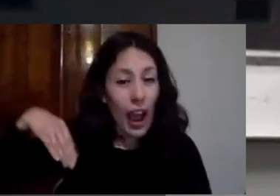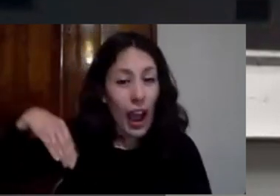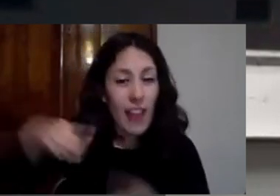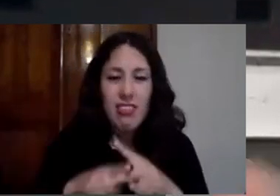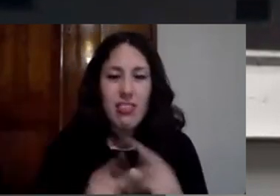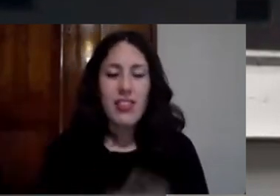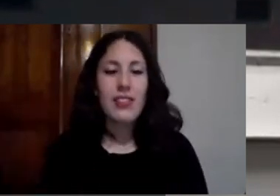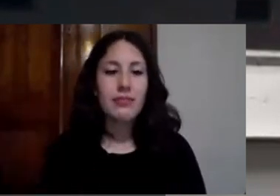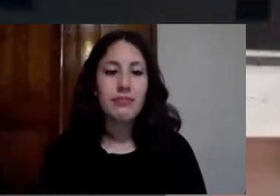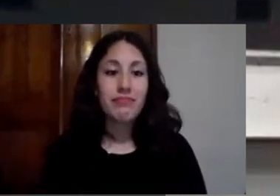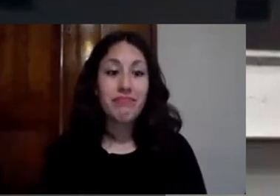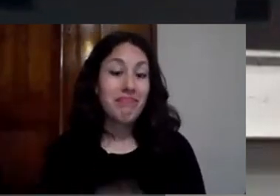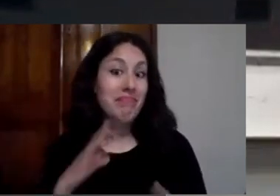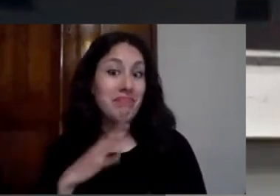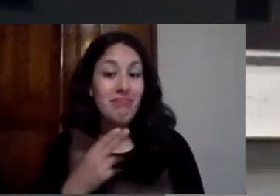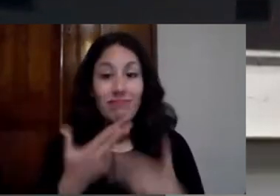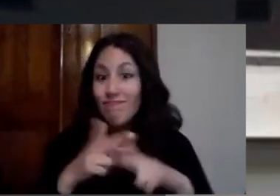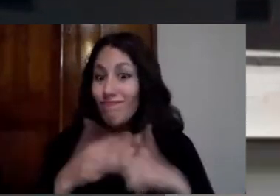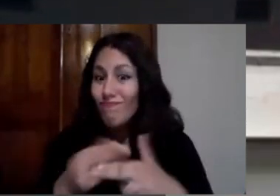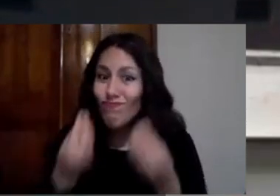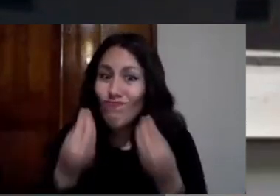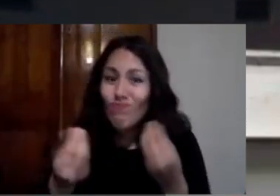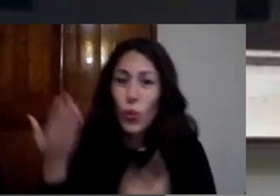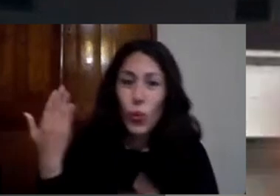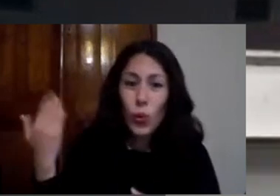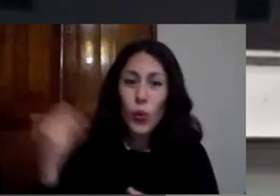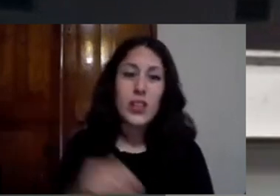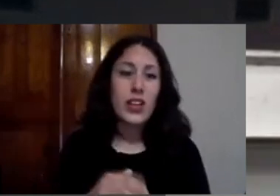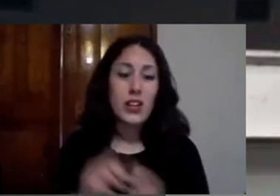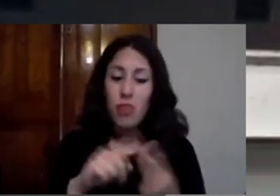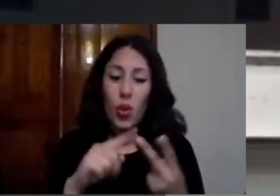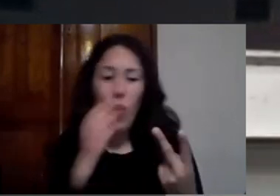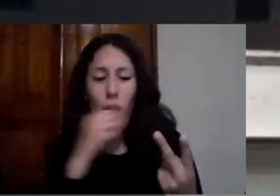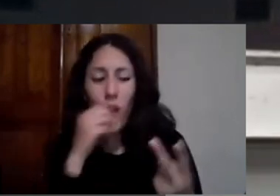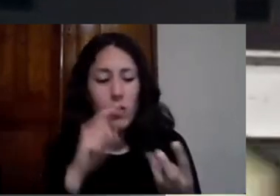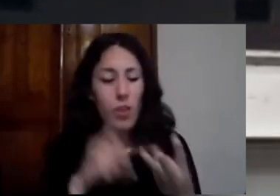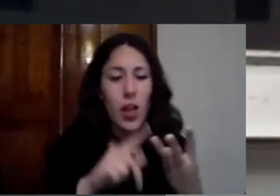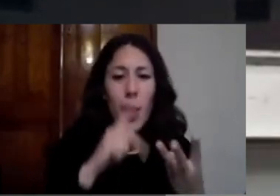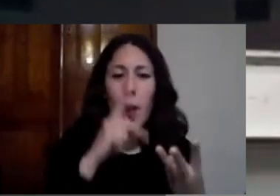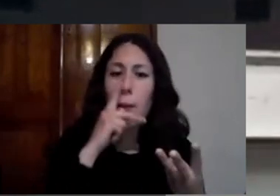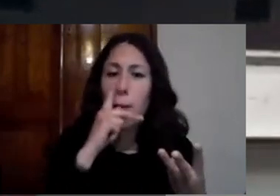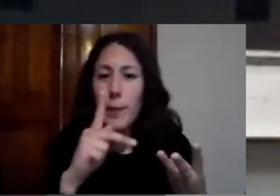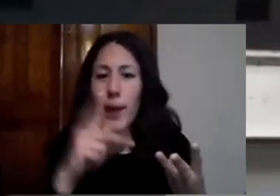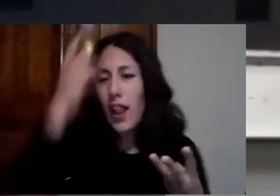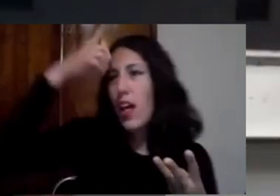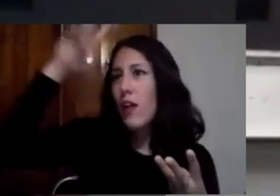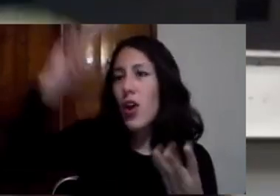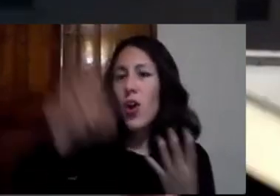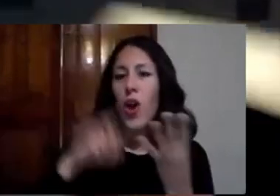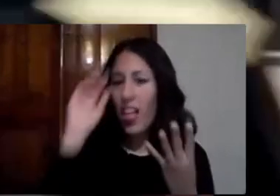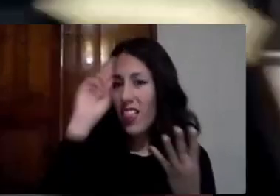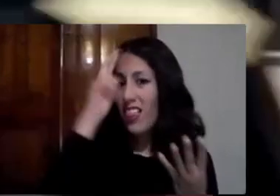Hay herramientas, momentos de oración, palabra de Dios, reflexiones. Creo que se llevan mucho para vivir una